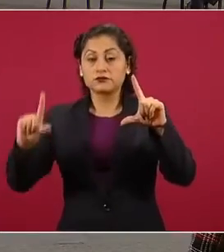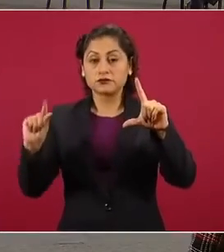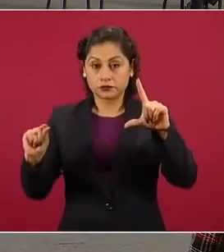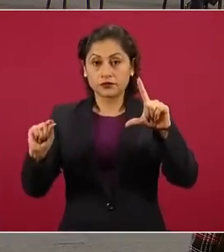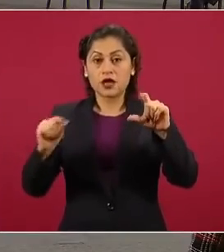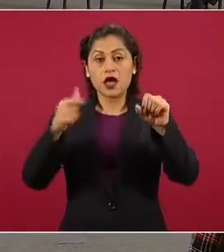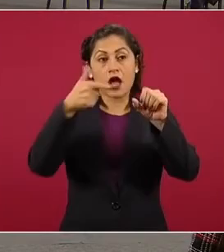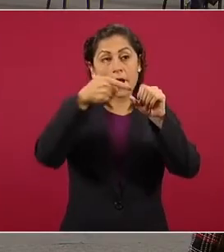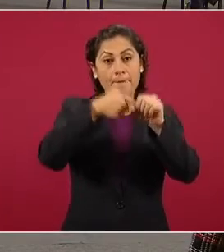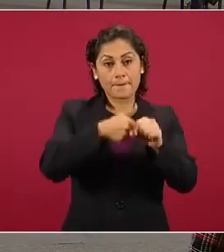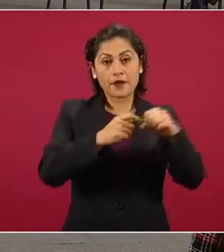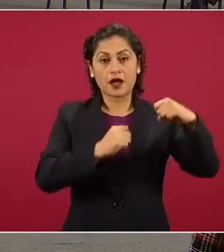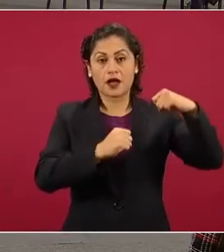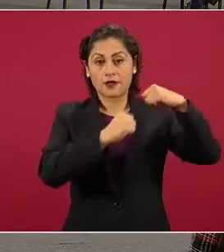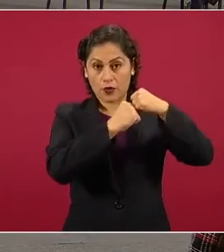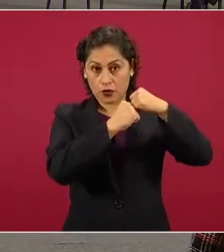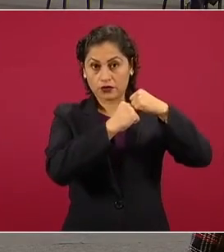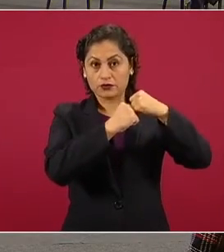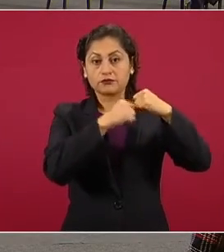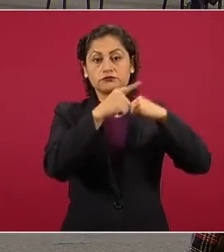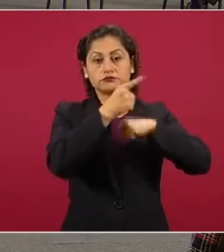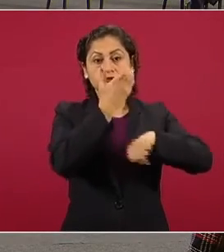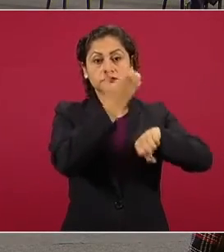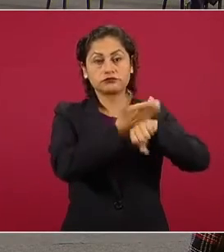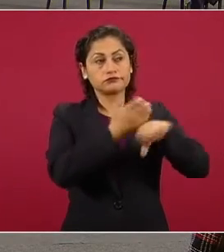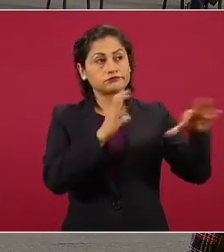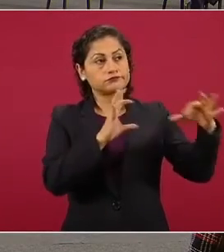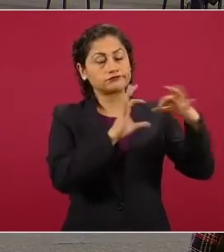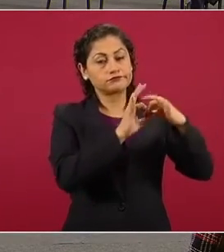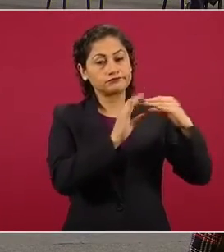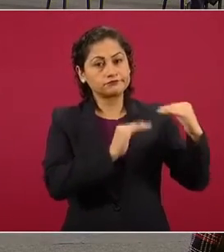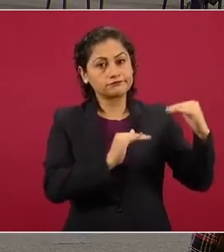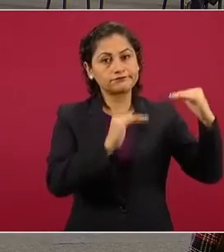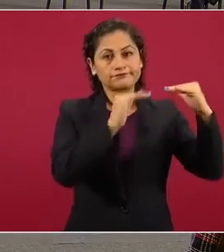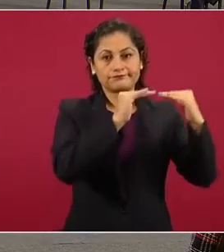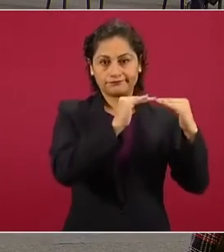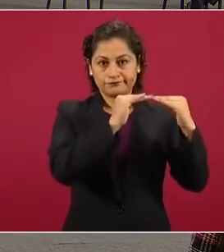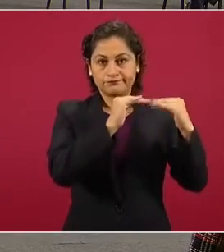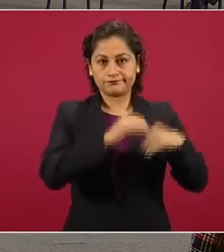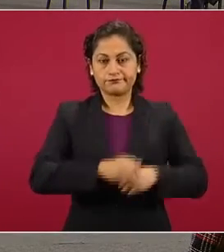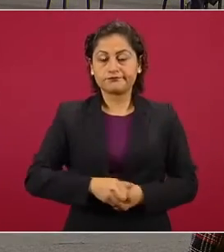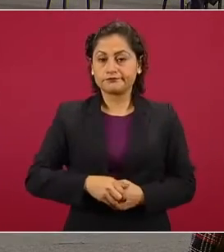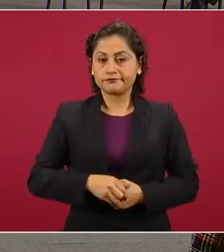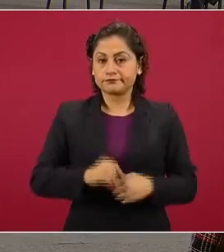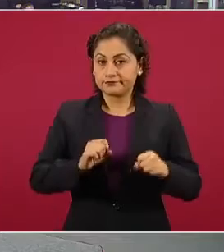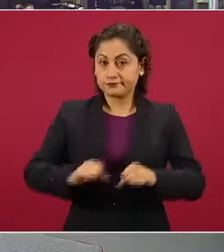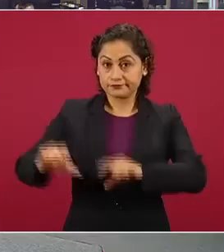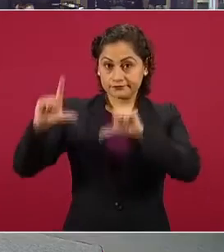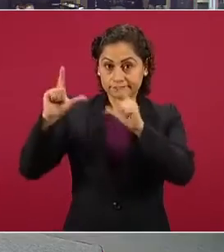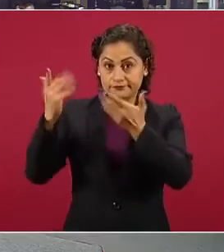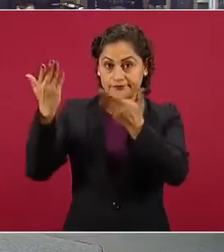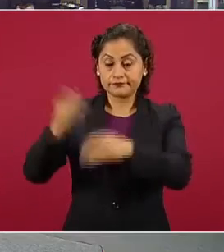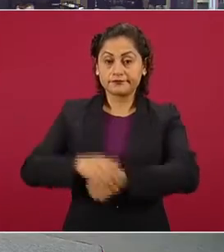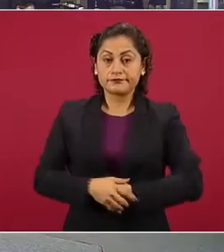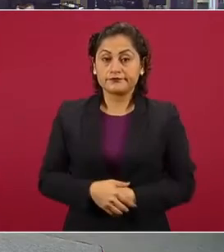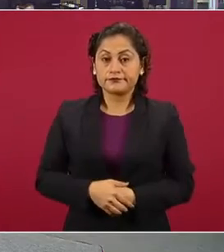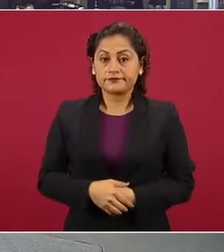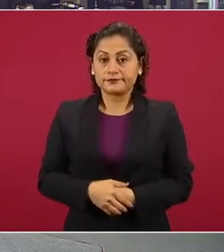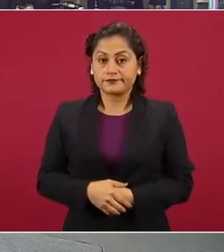en Estados Unidos. Adelante. Perdón, la anterior, disculpe. Y bueno, todos